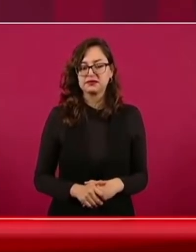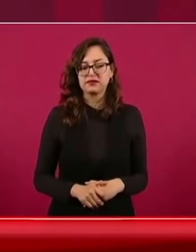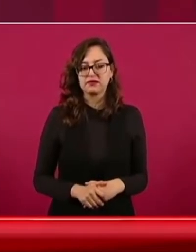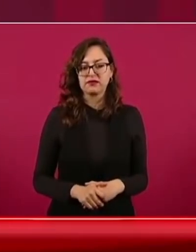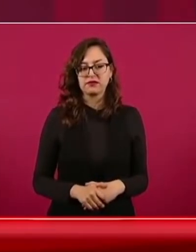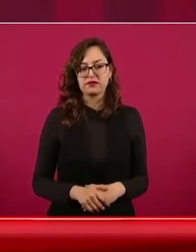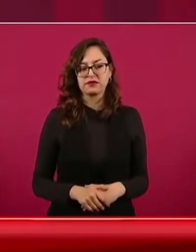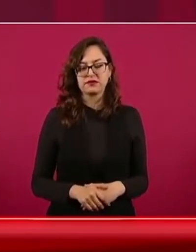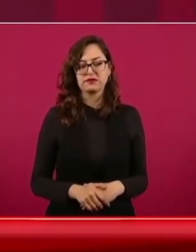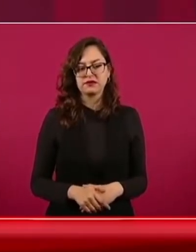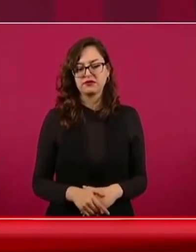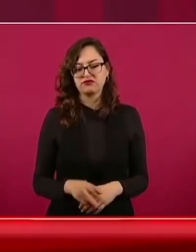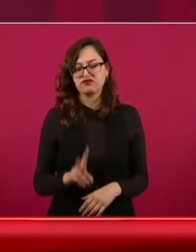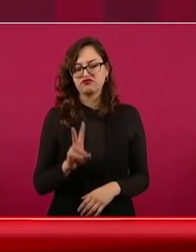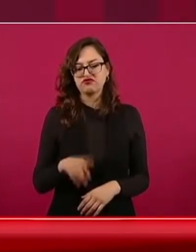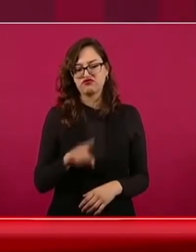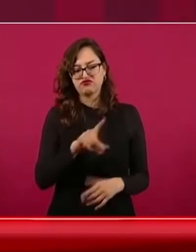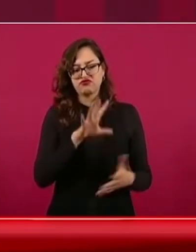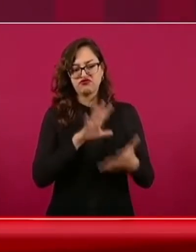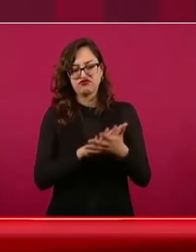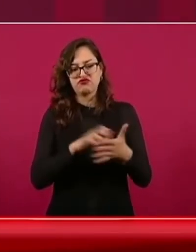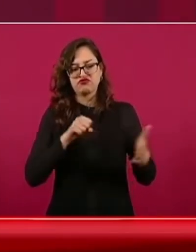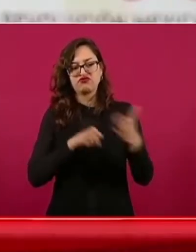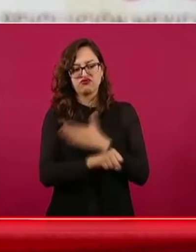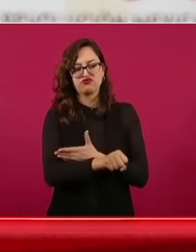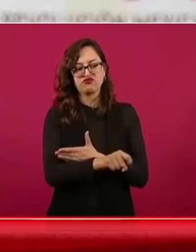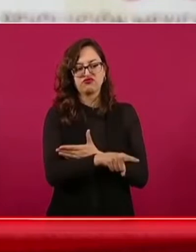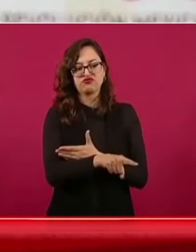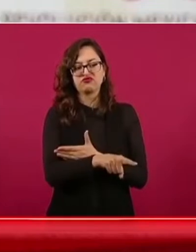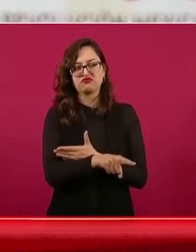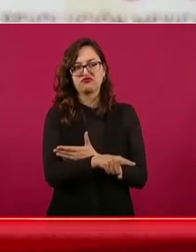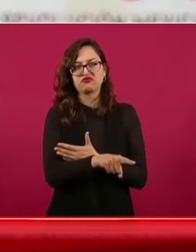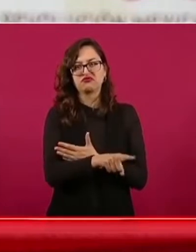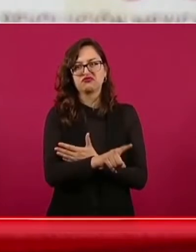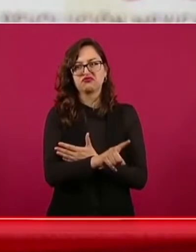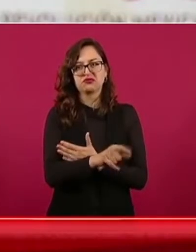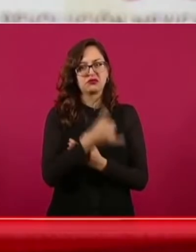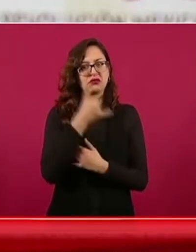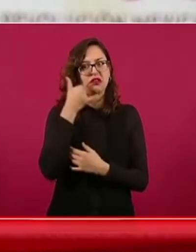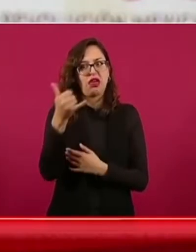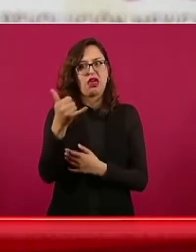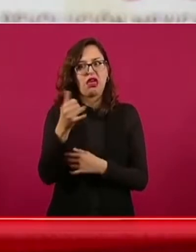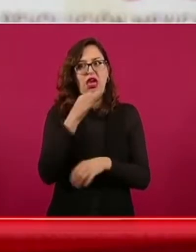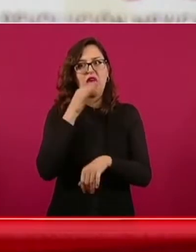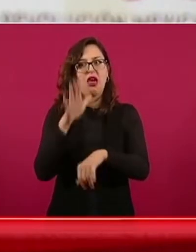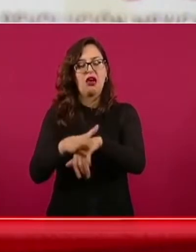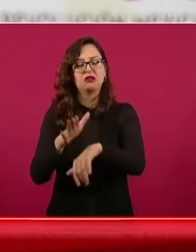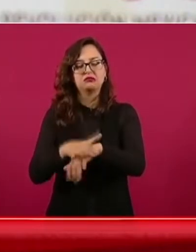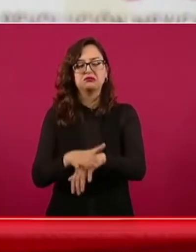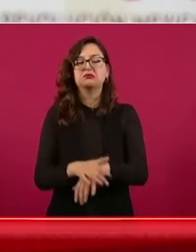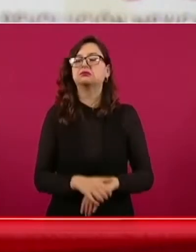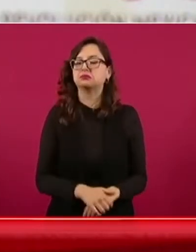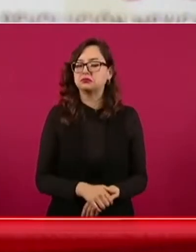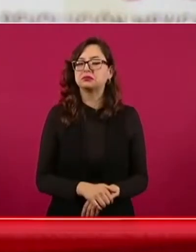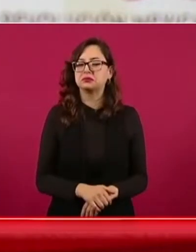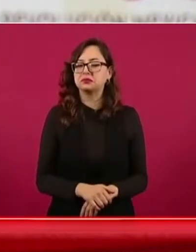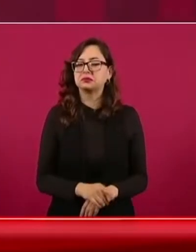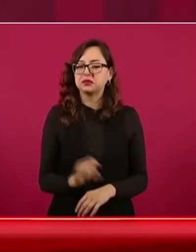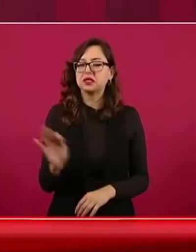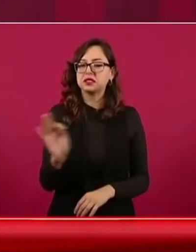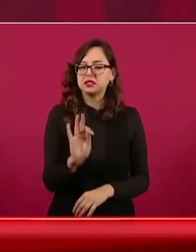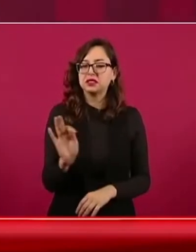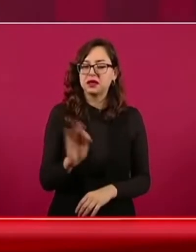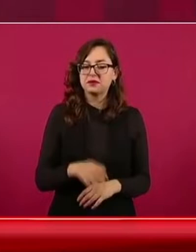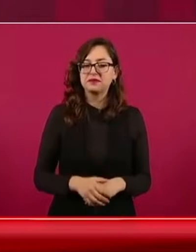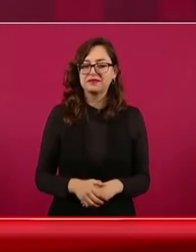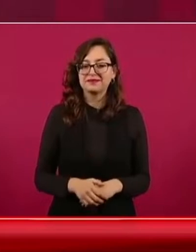de lo que tú estás comentando, porque el conflicto precisamente o el enfrentamiento se